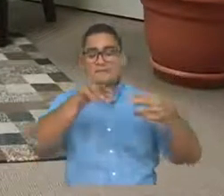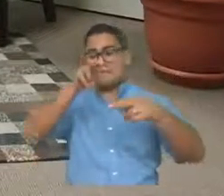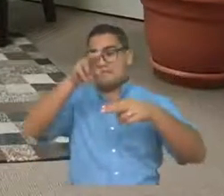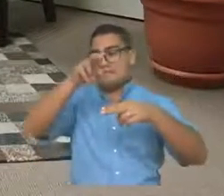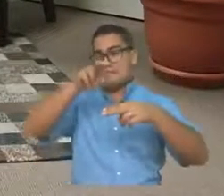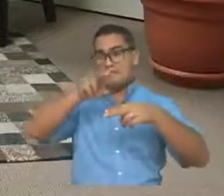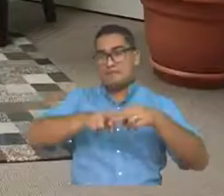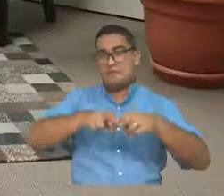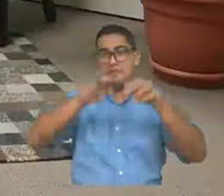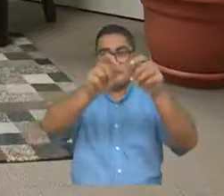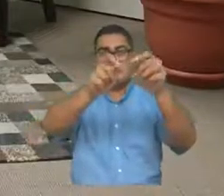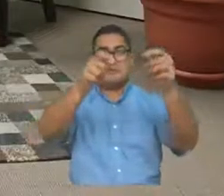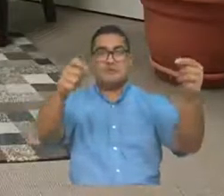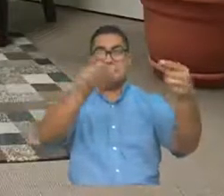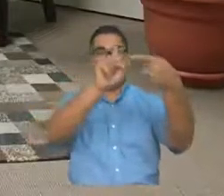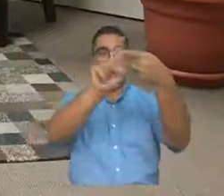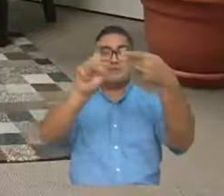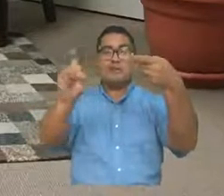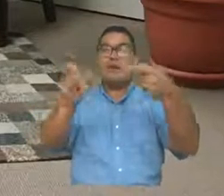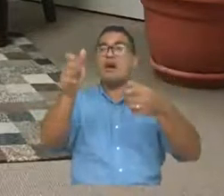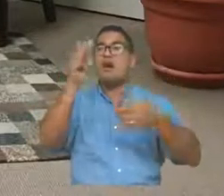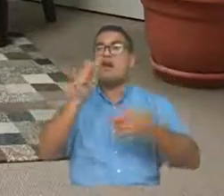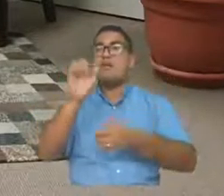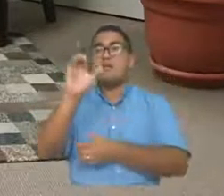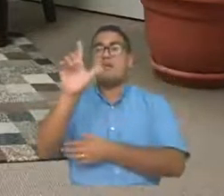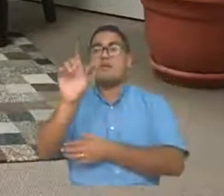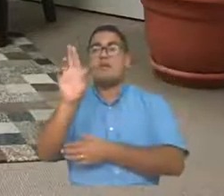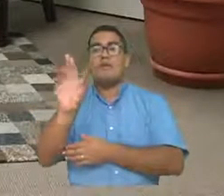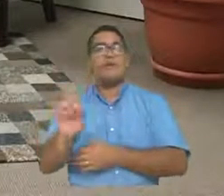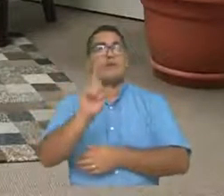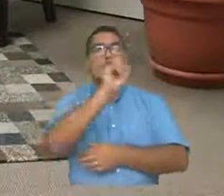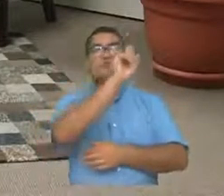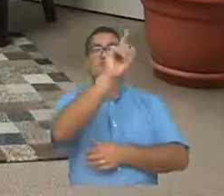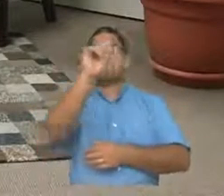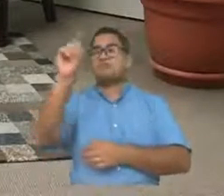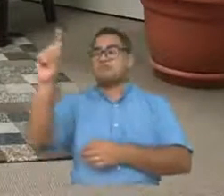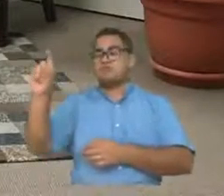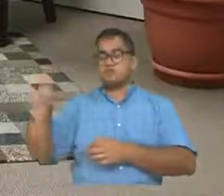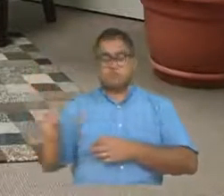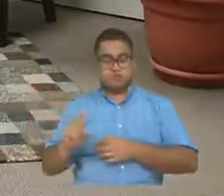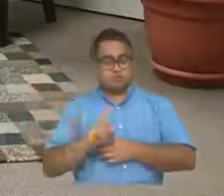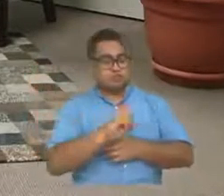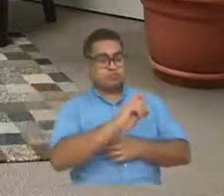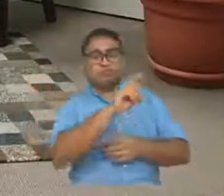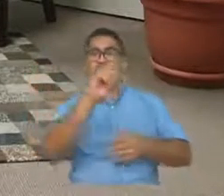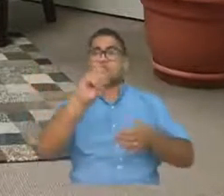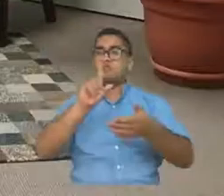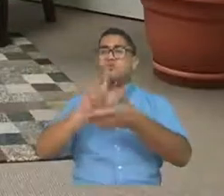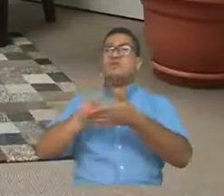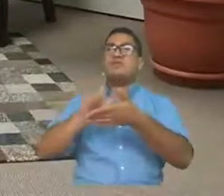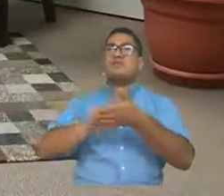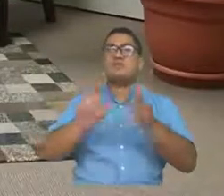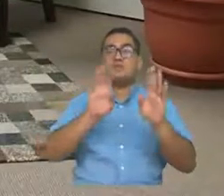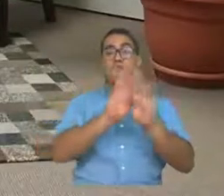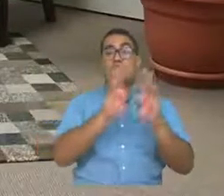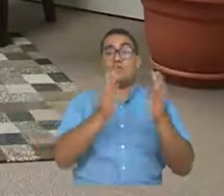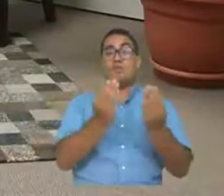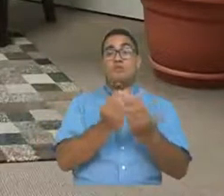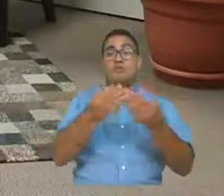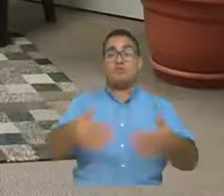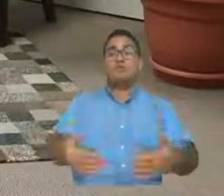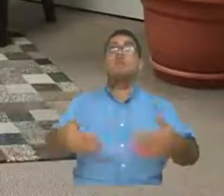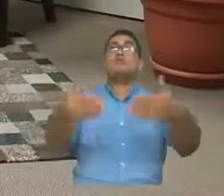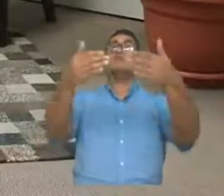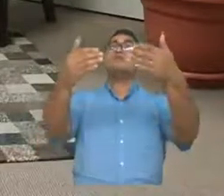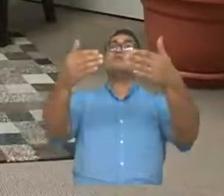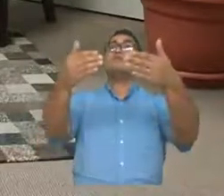te podés contaminar hasta vos mismo. Entonces, el lampazo tiene que ser un lampazo donde vos vas limpiando por arrastre, e igualmente